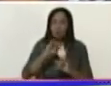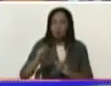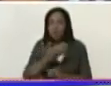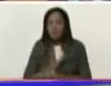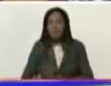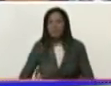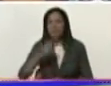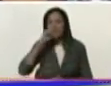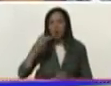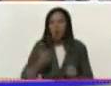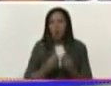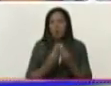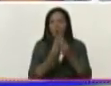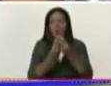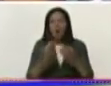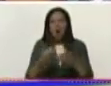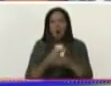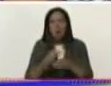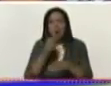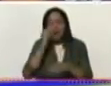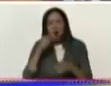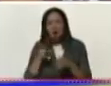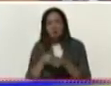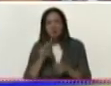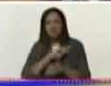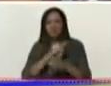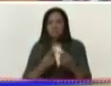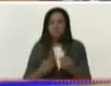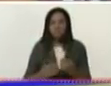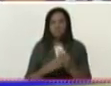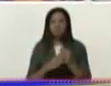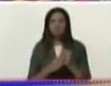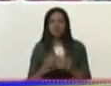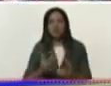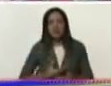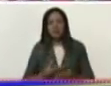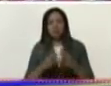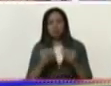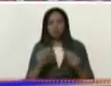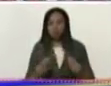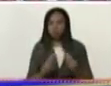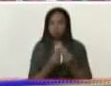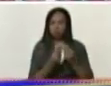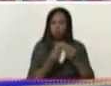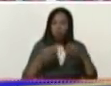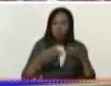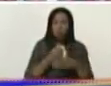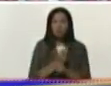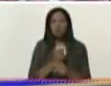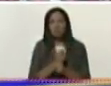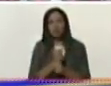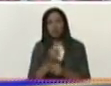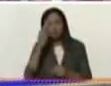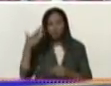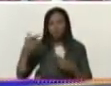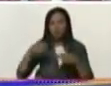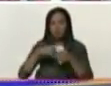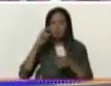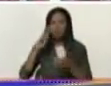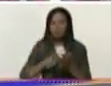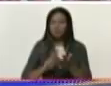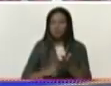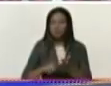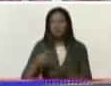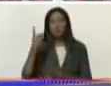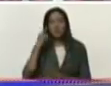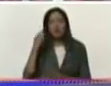junto a nuestro gobernador, junto al Poder Popular, la alcaldía, todos como un gran equipo para hacer este sueño realidad. Las